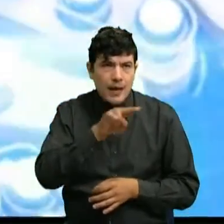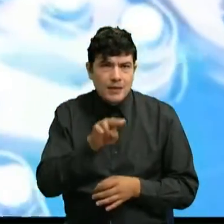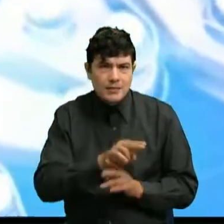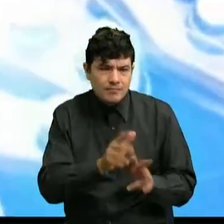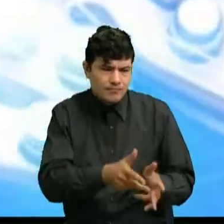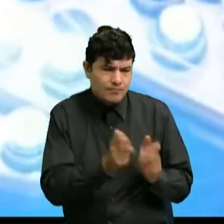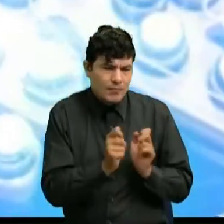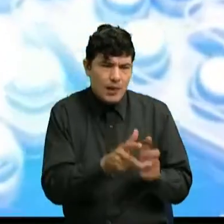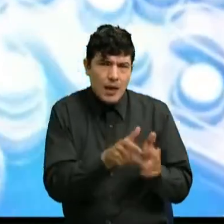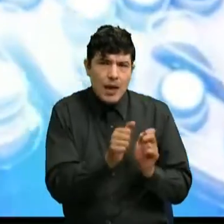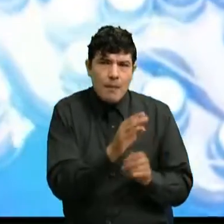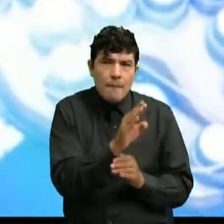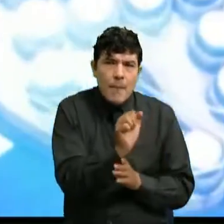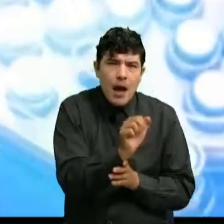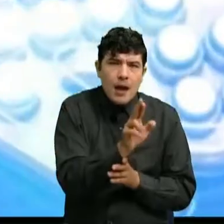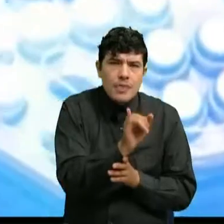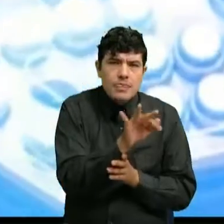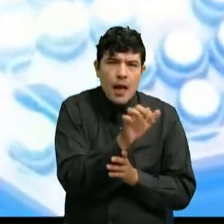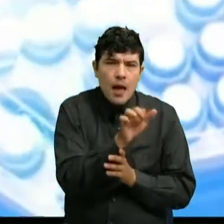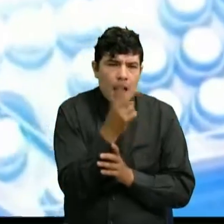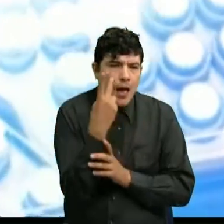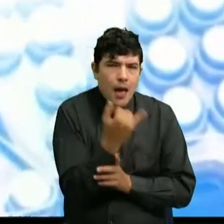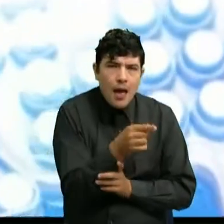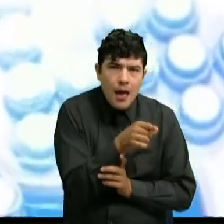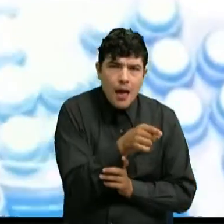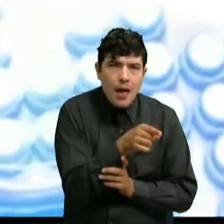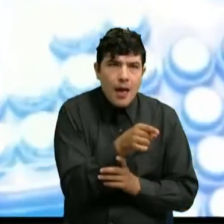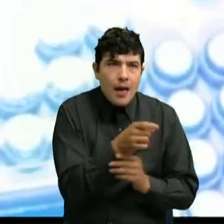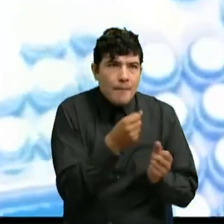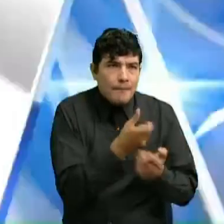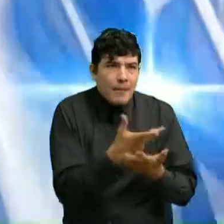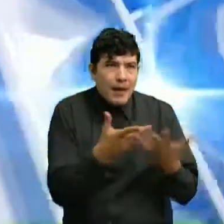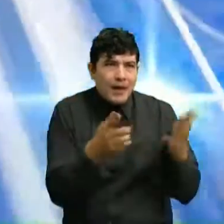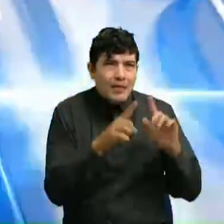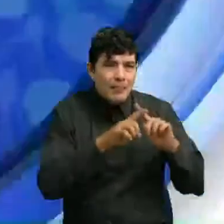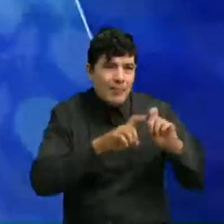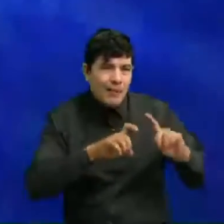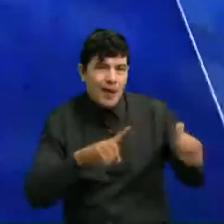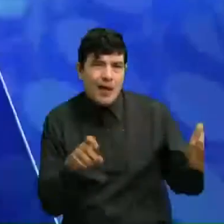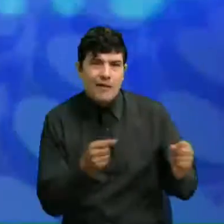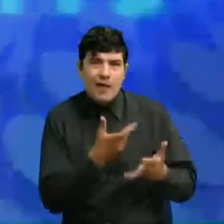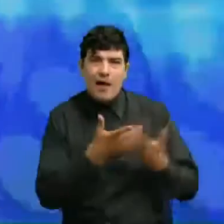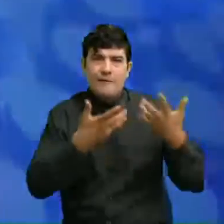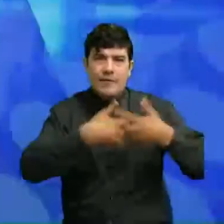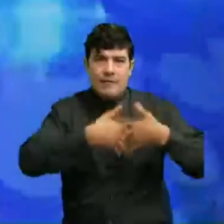mineral rocoso utilizado para la elaboración de artículos de porcelana.